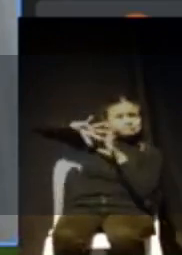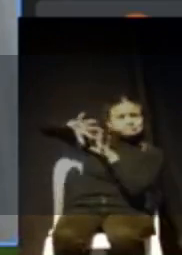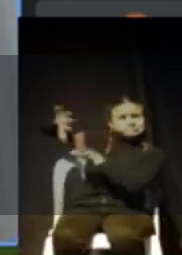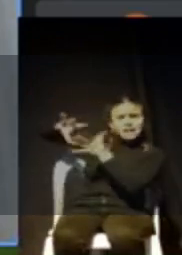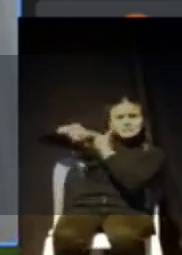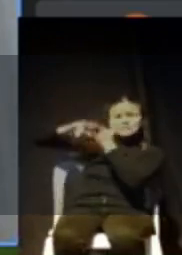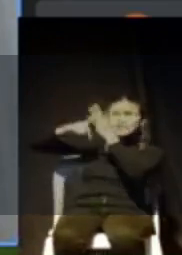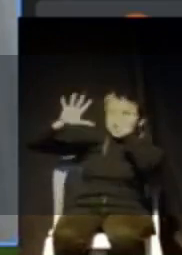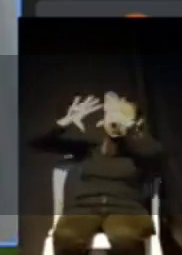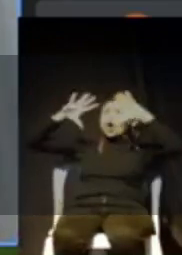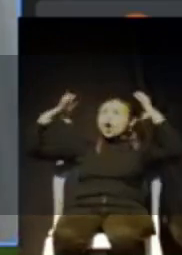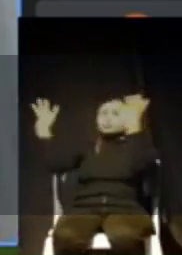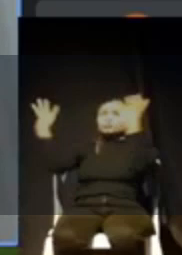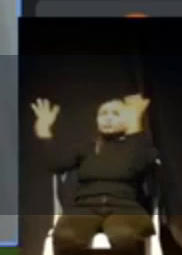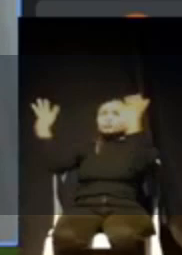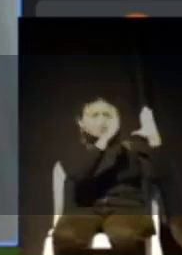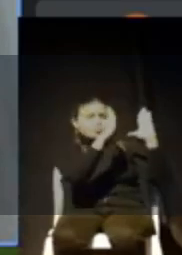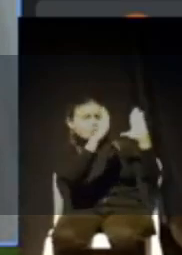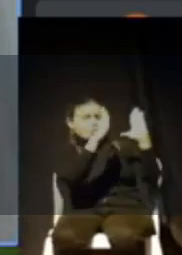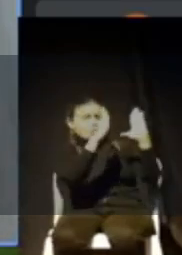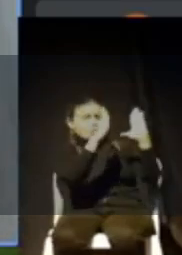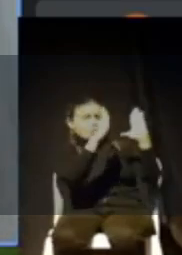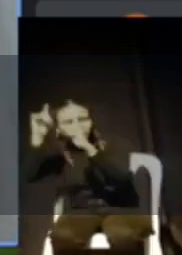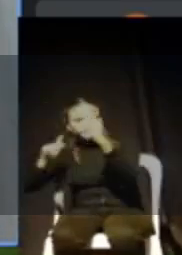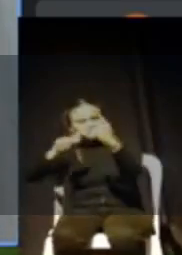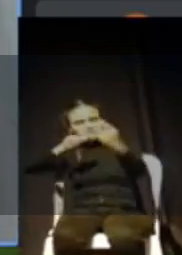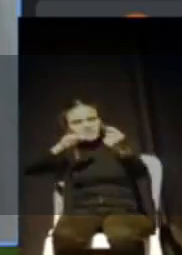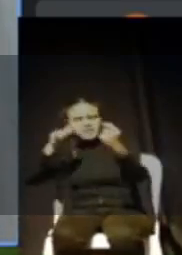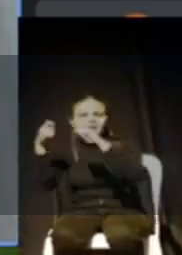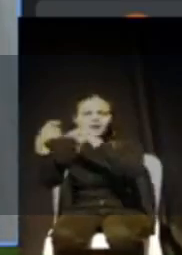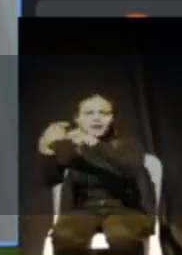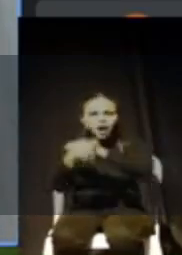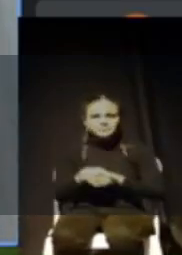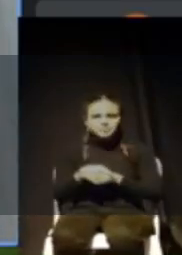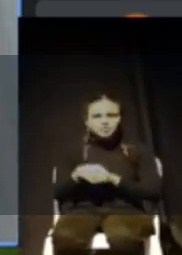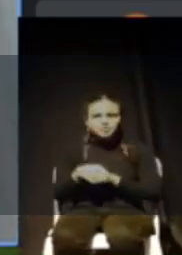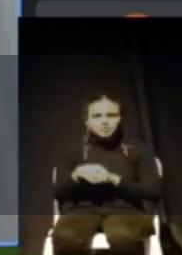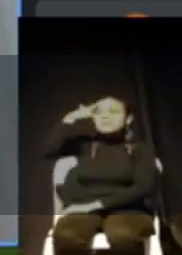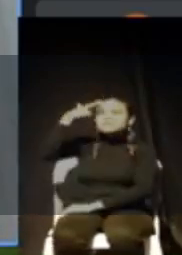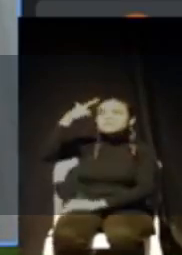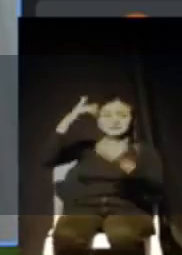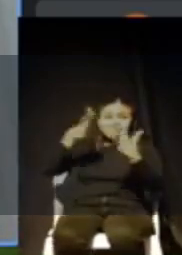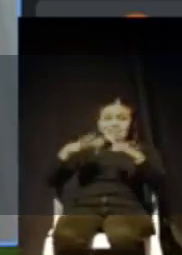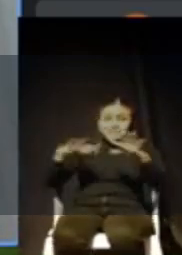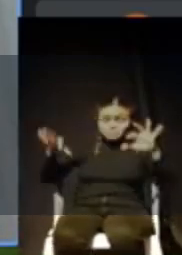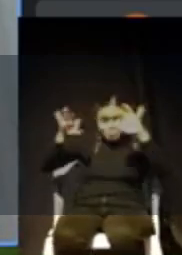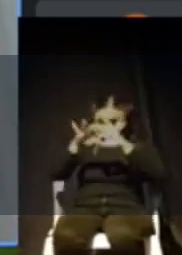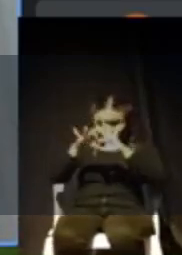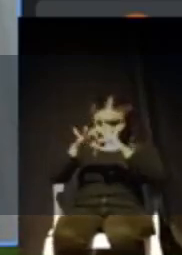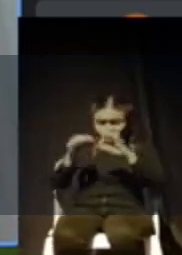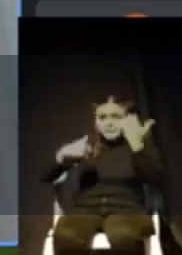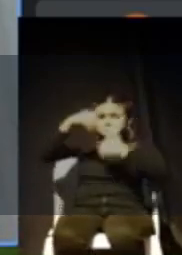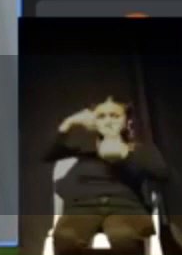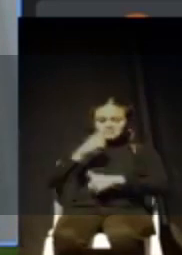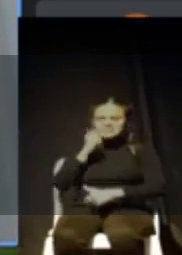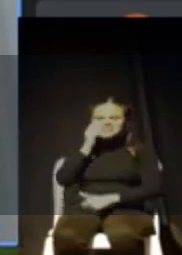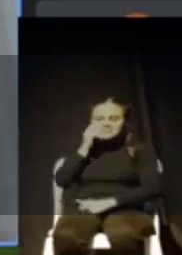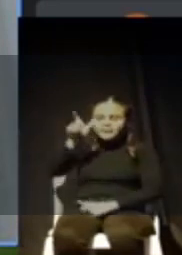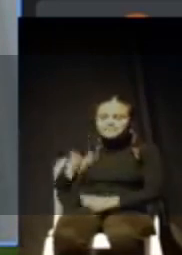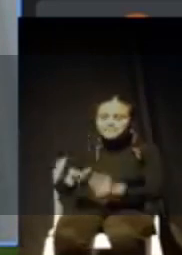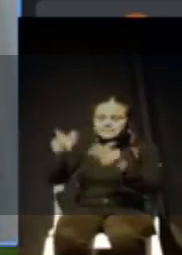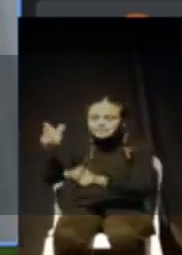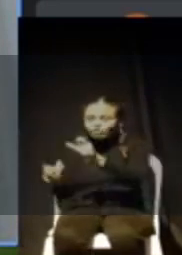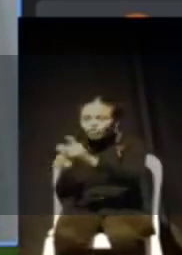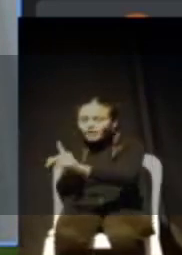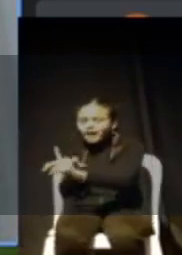del mundo, la descolonización no pasa jamás inadvertida, puesto que afecta al ser, modifica fundamentalmente al ser,